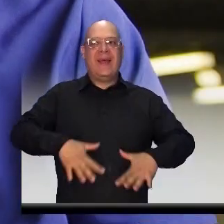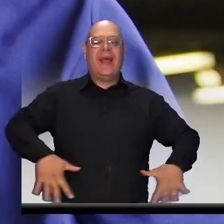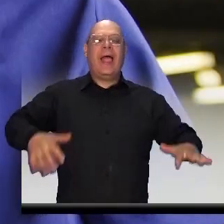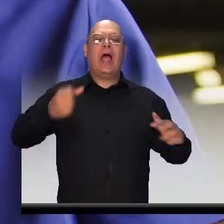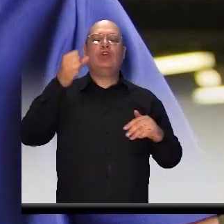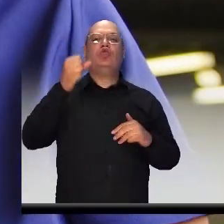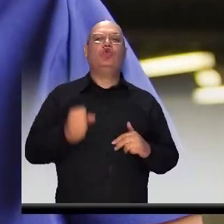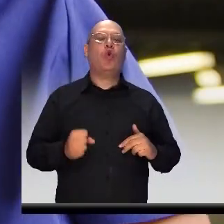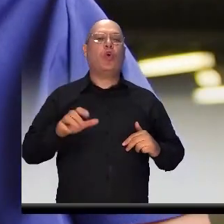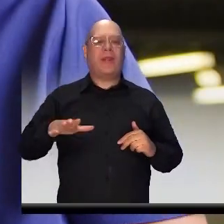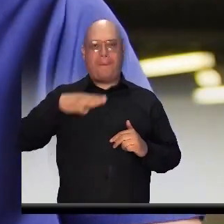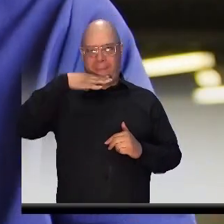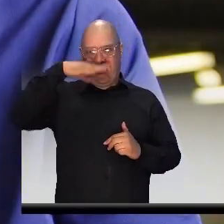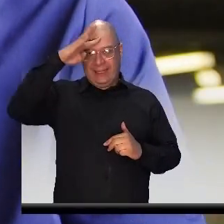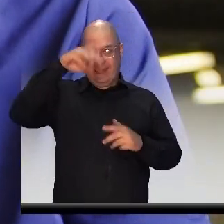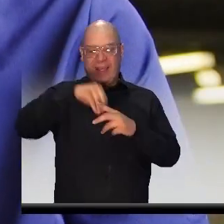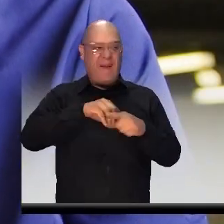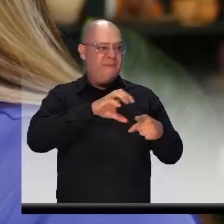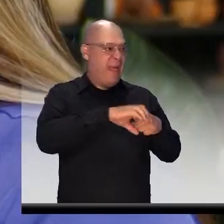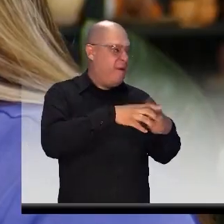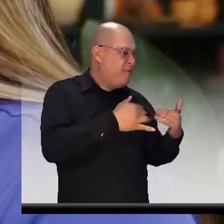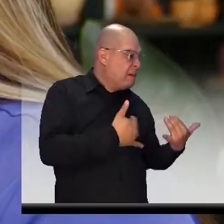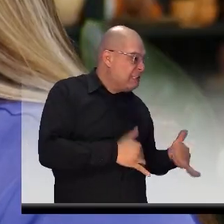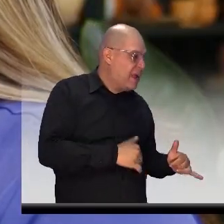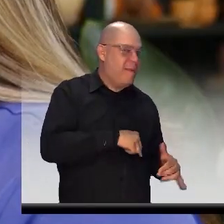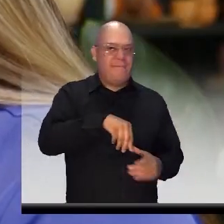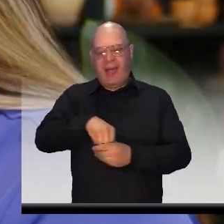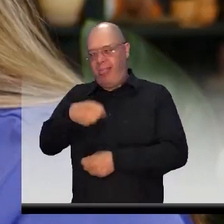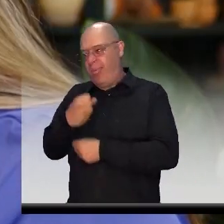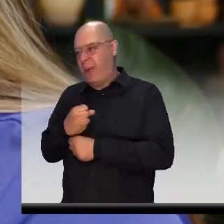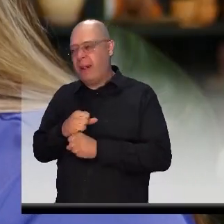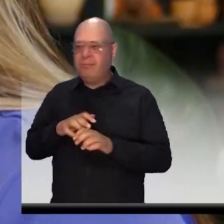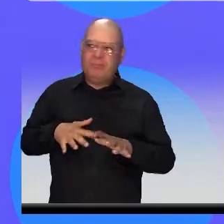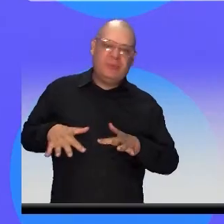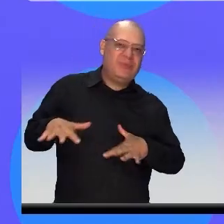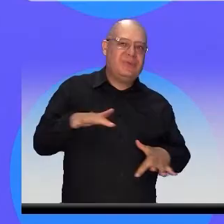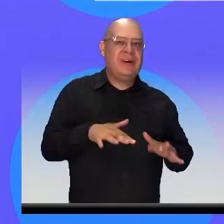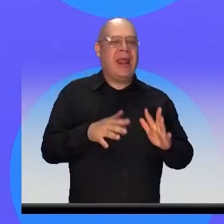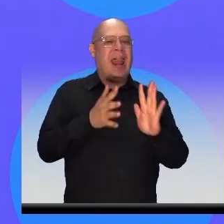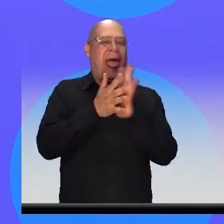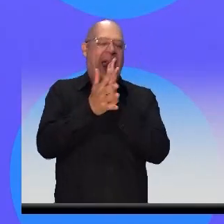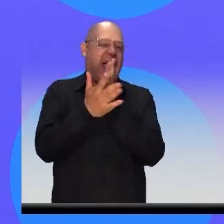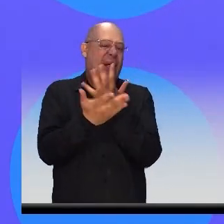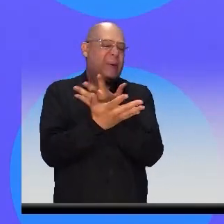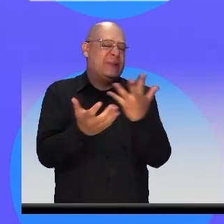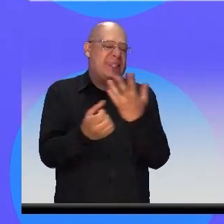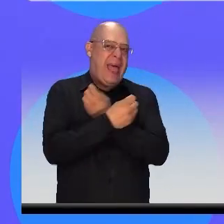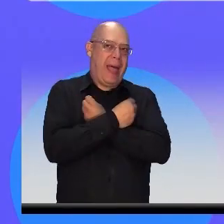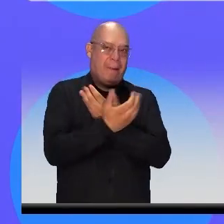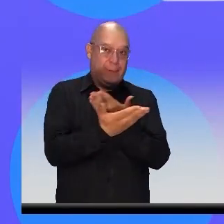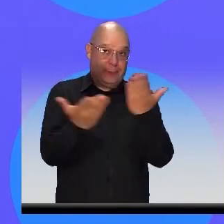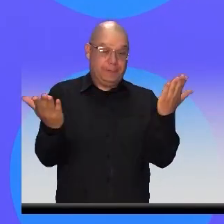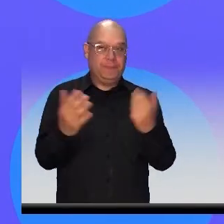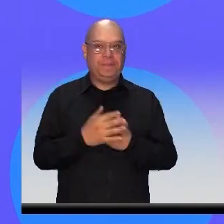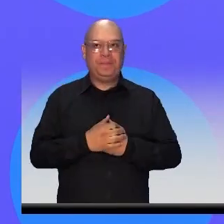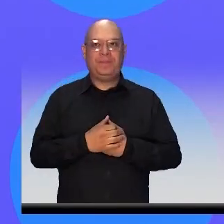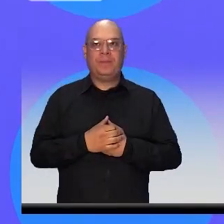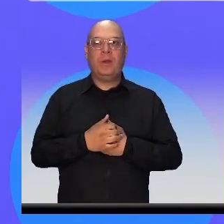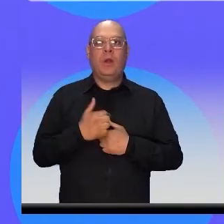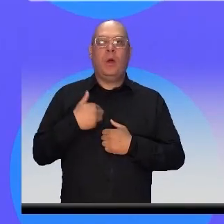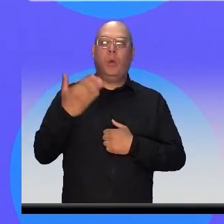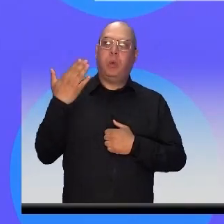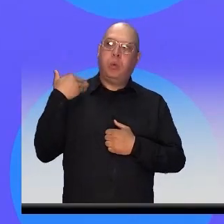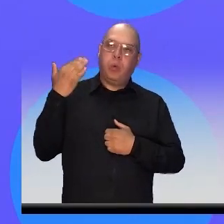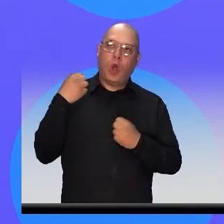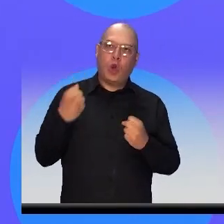ciudad, salí de consulta y me vine por acá a trabajar un ratico y sobre todo también a darles cariñito. Bueno, yo por acá también aguantando estos calores. ¿Y ustedes cómo